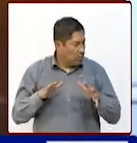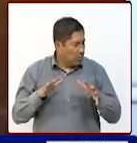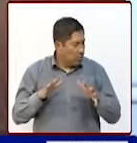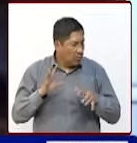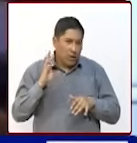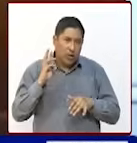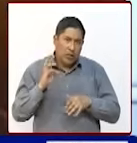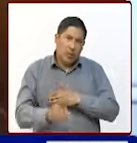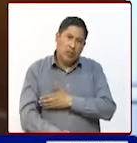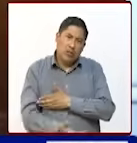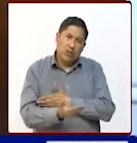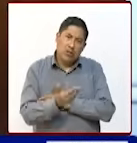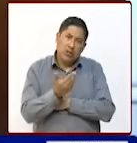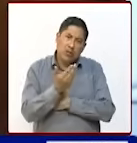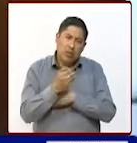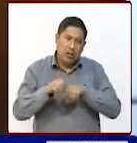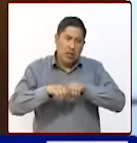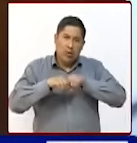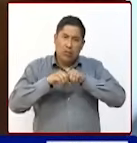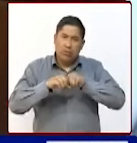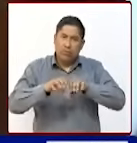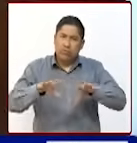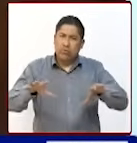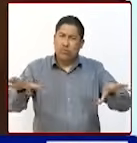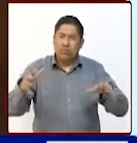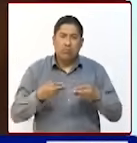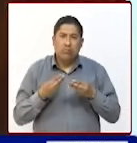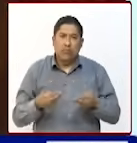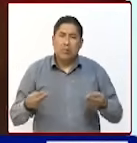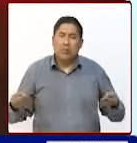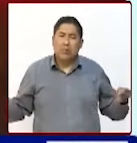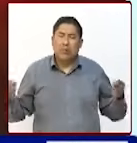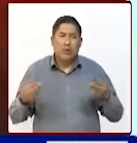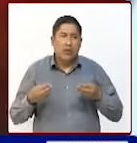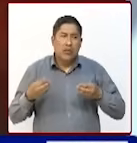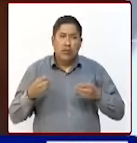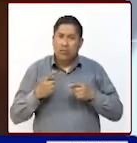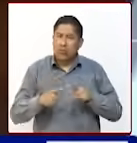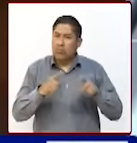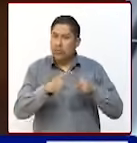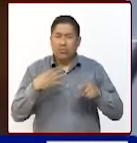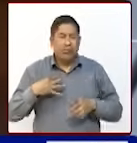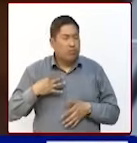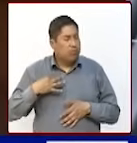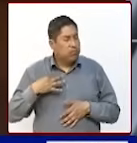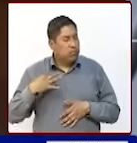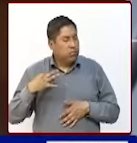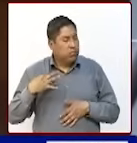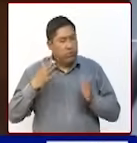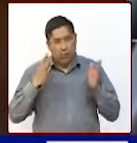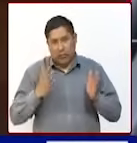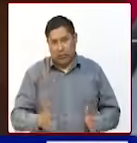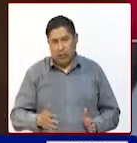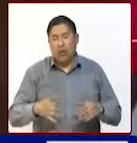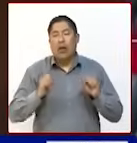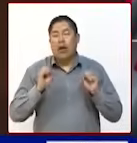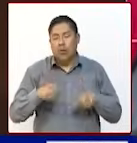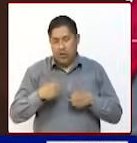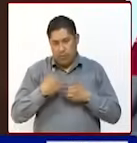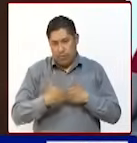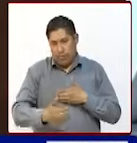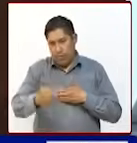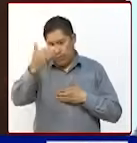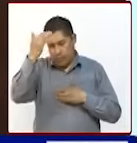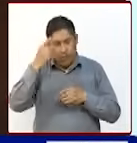a las 6 de la mañana van a estar distribuyendo el material censal a los voluntarios para que posteriormente se dirijan a